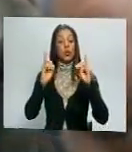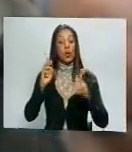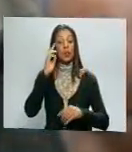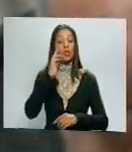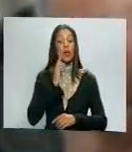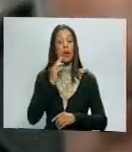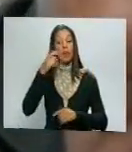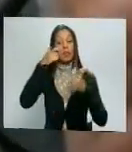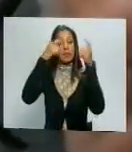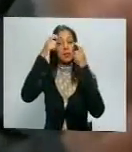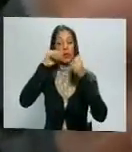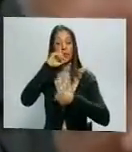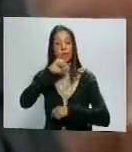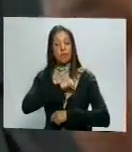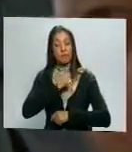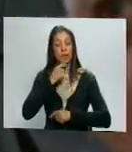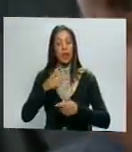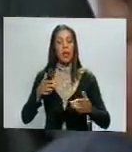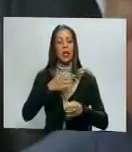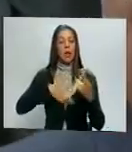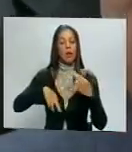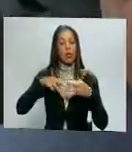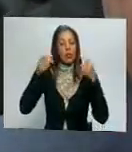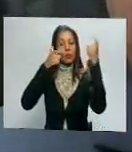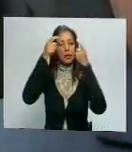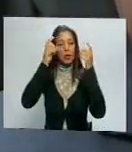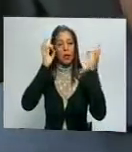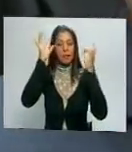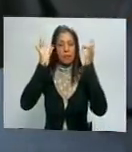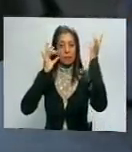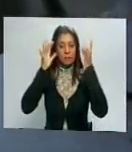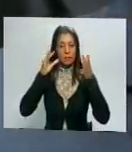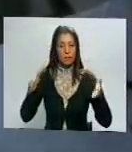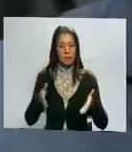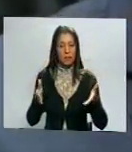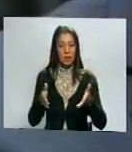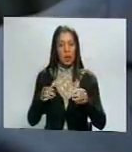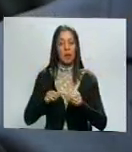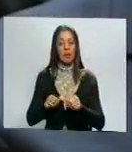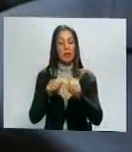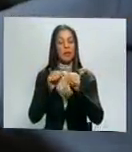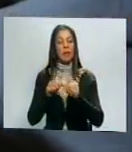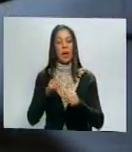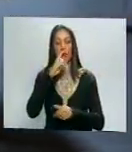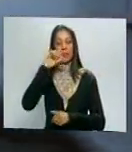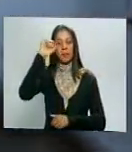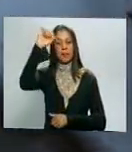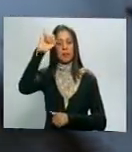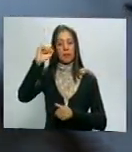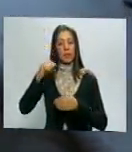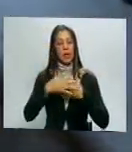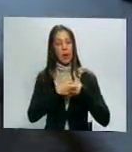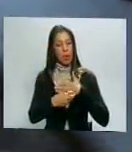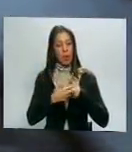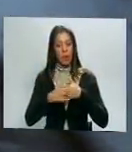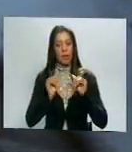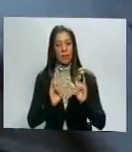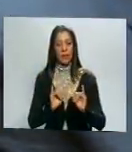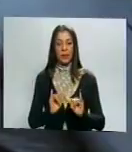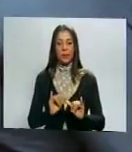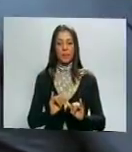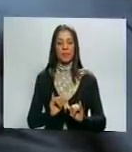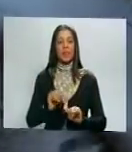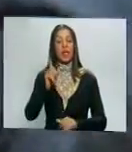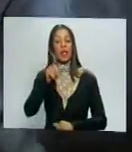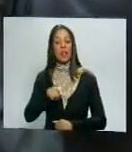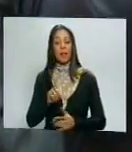y chavista de la revolución impulsada por el comandante Hugo Chávez y continuada por el presidente de la República, Nicolás Maduro Moro.